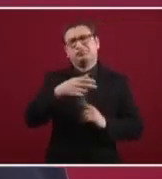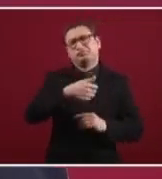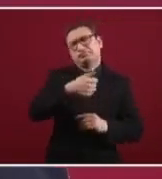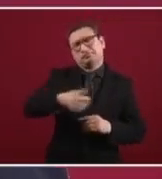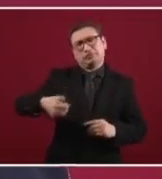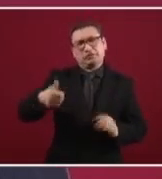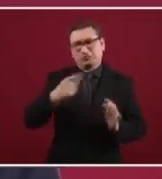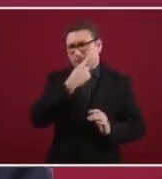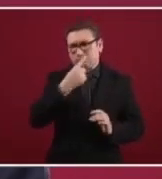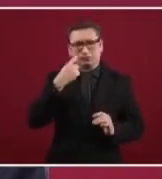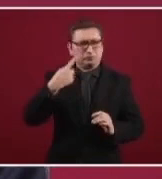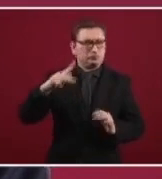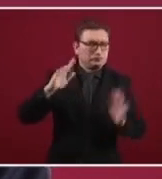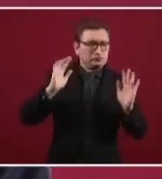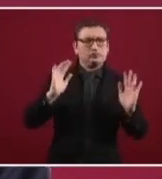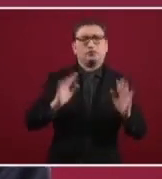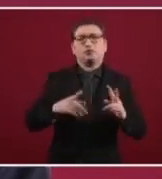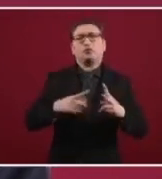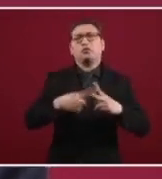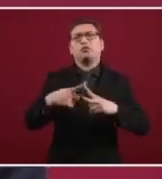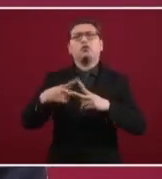depende cómo se mida,